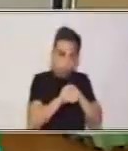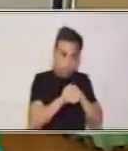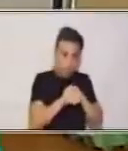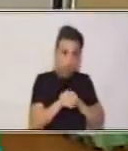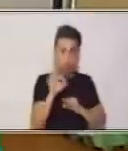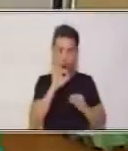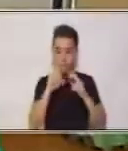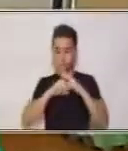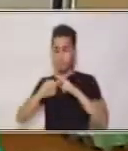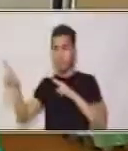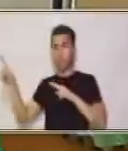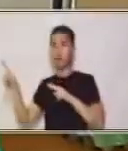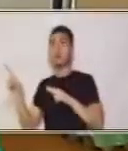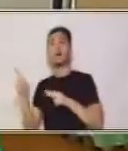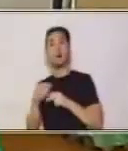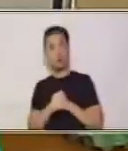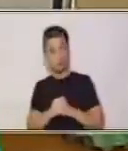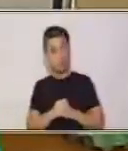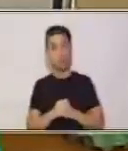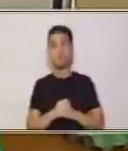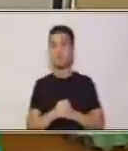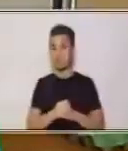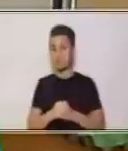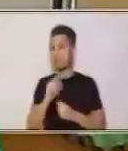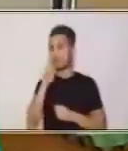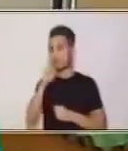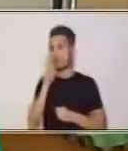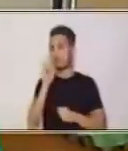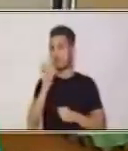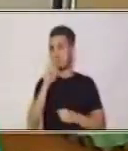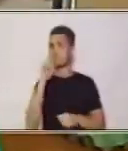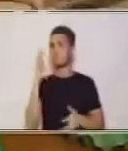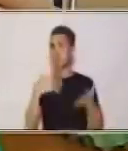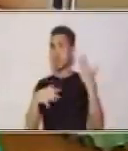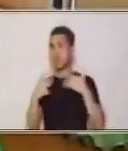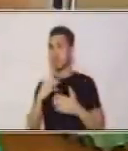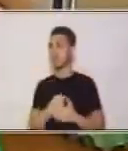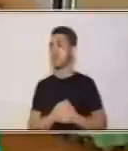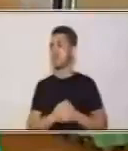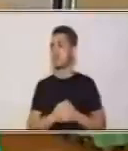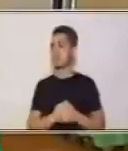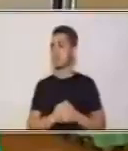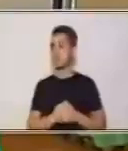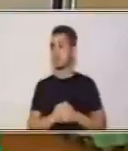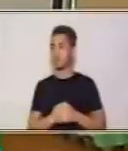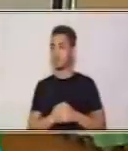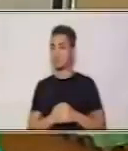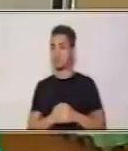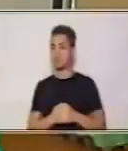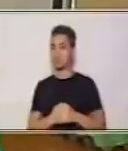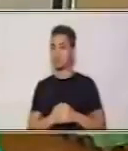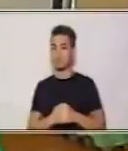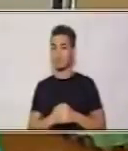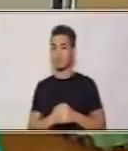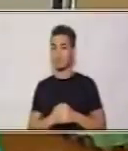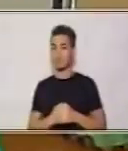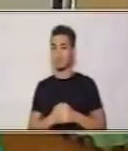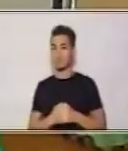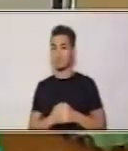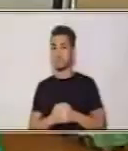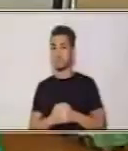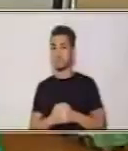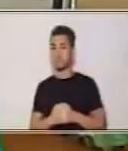que se te pide. Pues también tenía este color, el monstruo de colores. Vamos a ver qué otro color tenía.